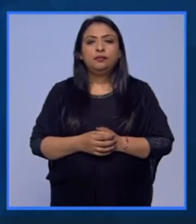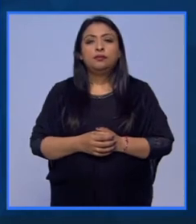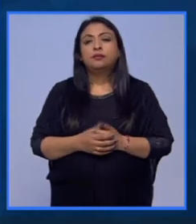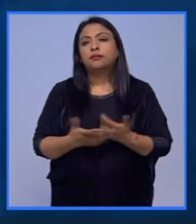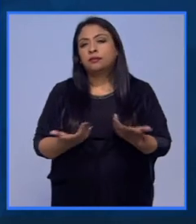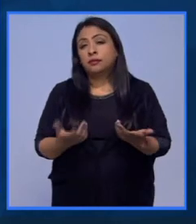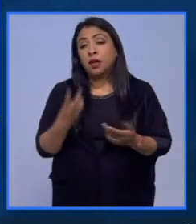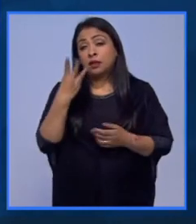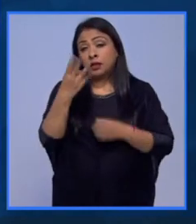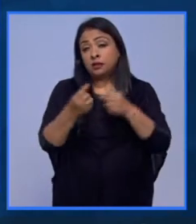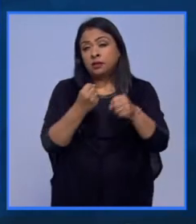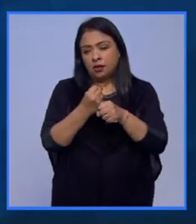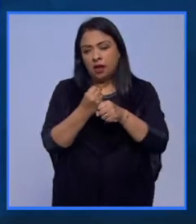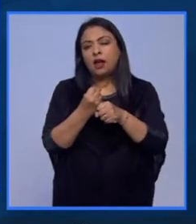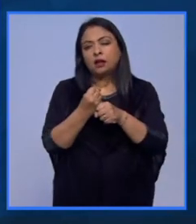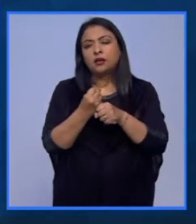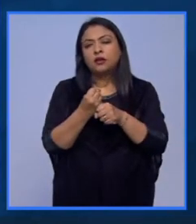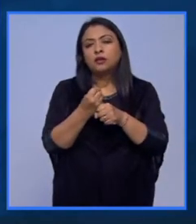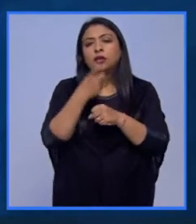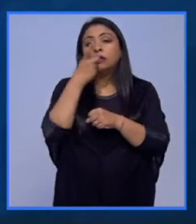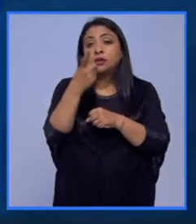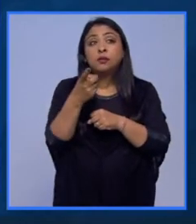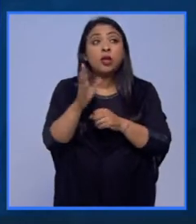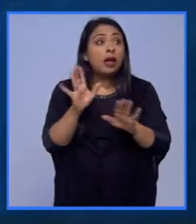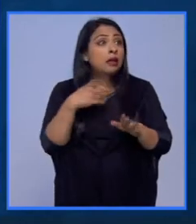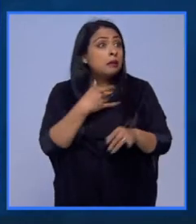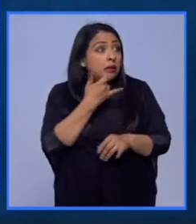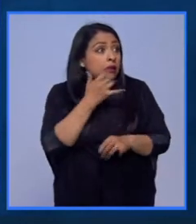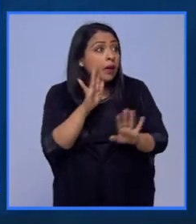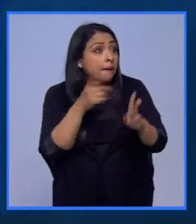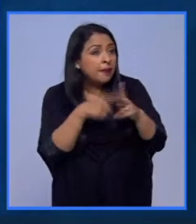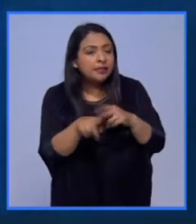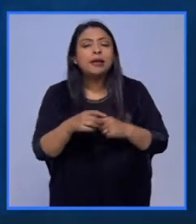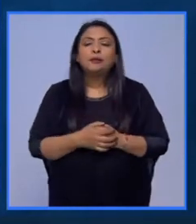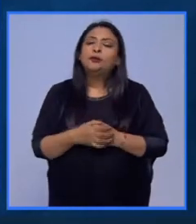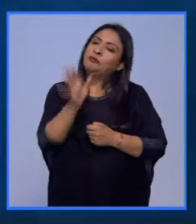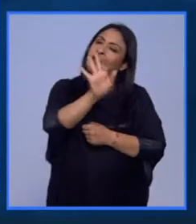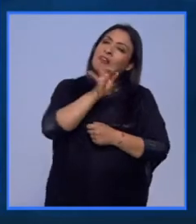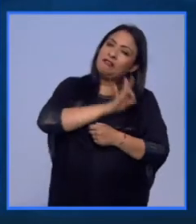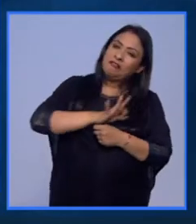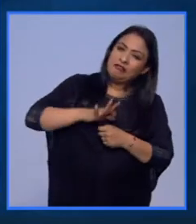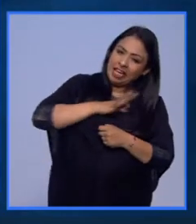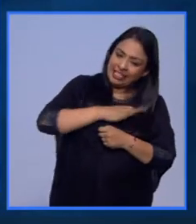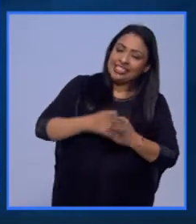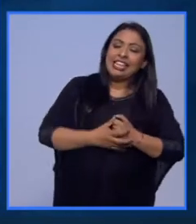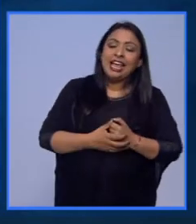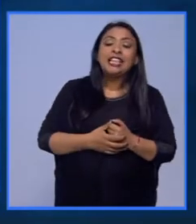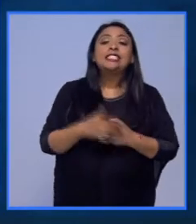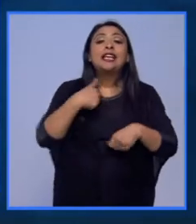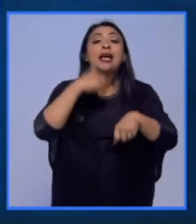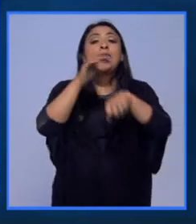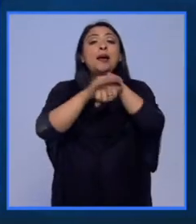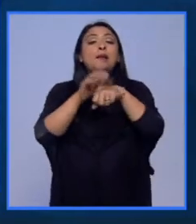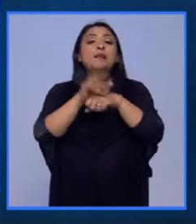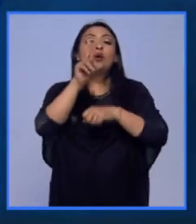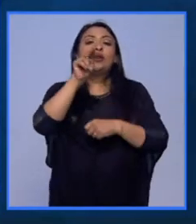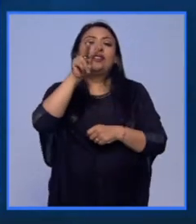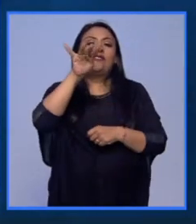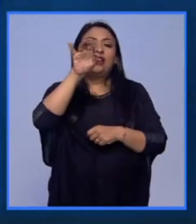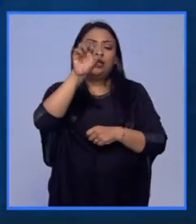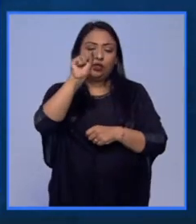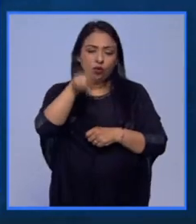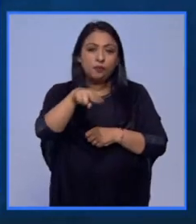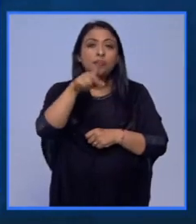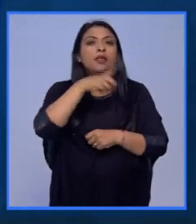Y ya en 3 años lo replanteamos, Karen. Ah, ya estamos al aire. Bueno, muchas felicidades a nuestros amigos de El Universum. De verdad,